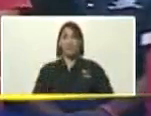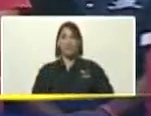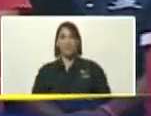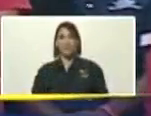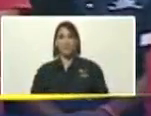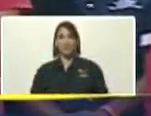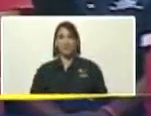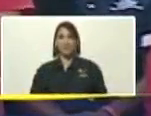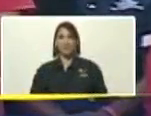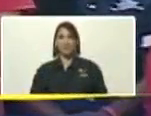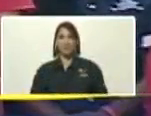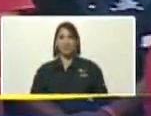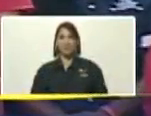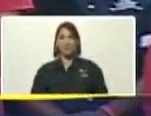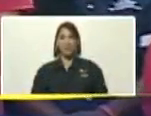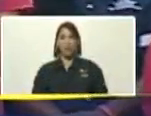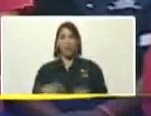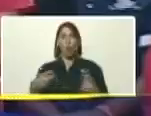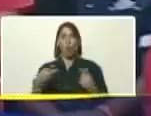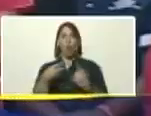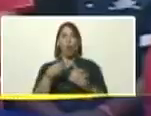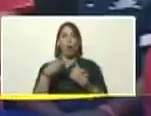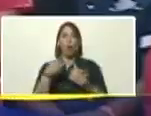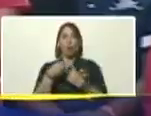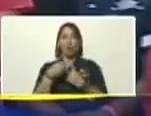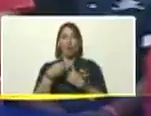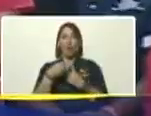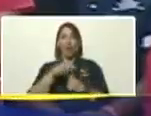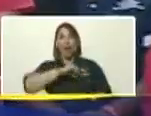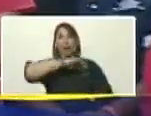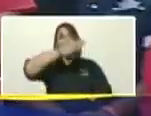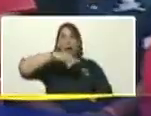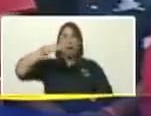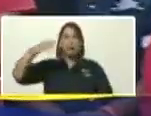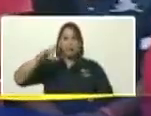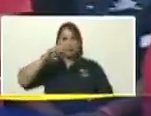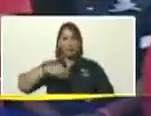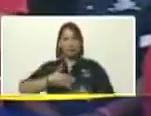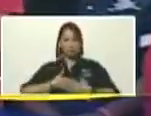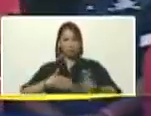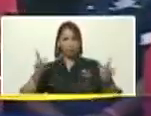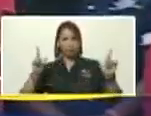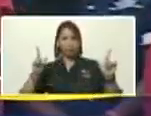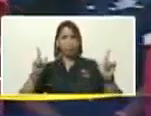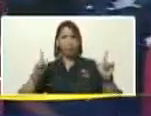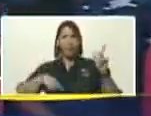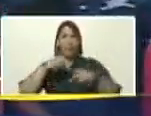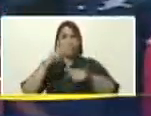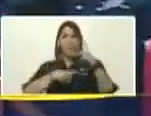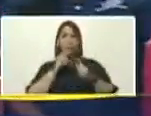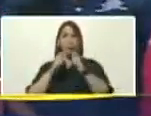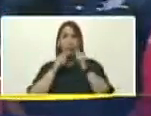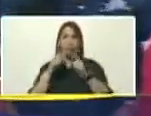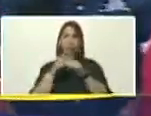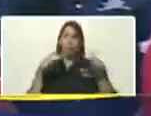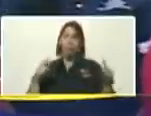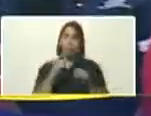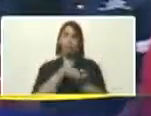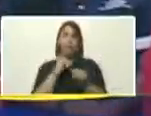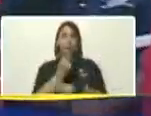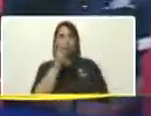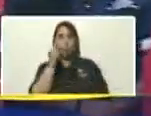al Hotel Humboldt, en el Ávila. Ese también lo pongo a la orden del plan turístico para los trabajadores, el Hotel